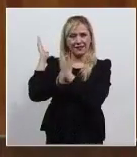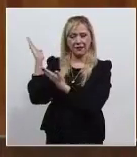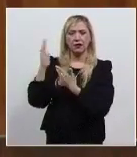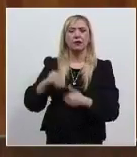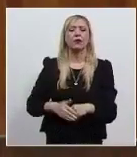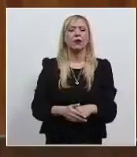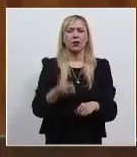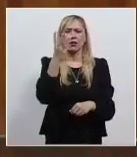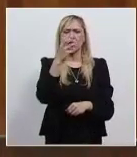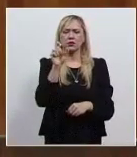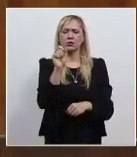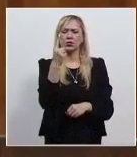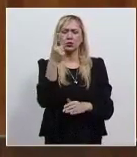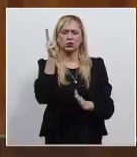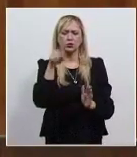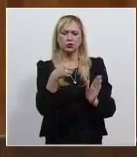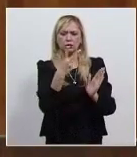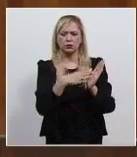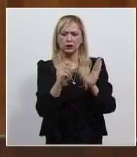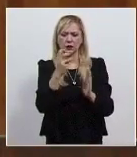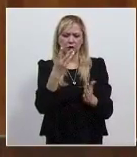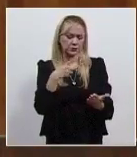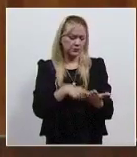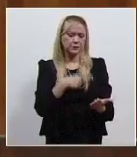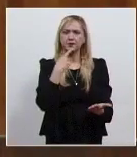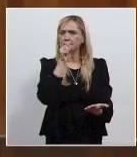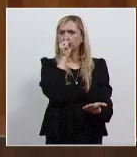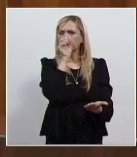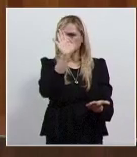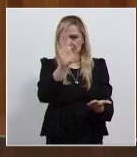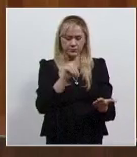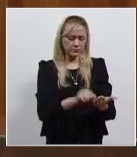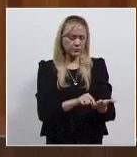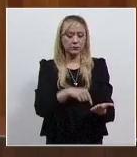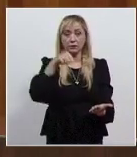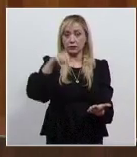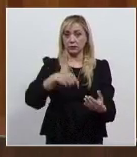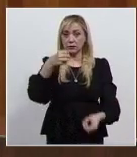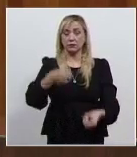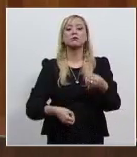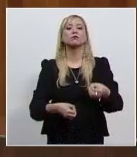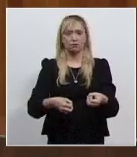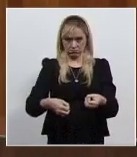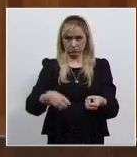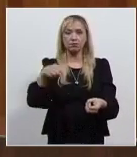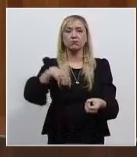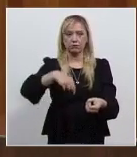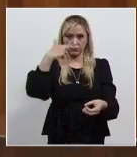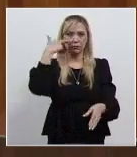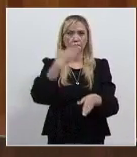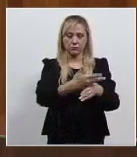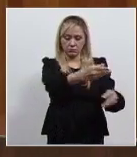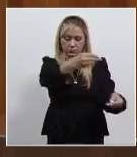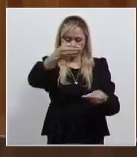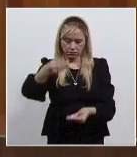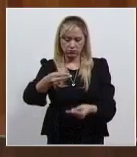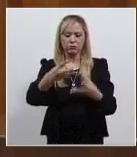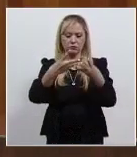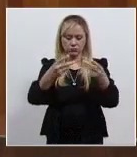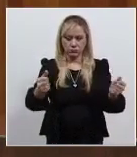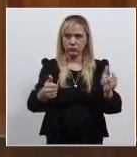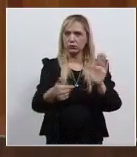ciudadanía 321 de este año se resuelve. Primero, esta sala superior es competente para conocer y resolver la controversia